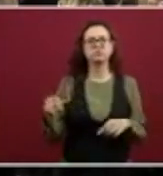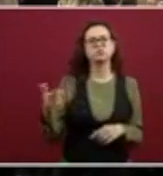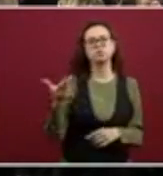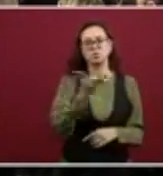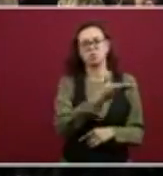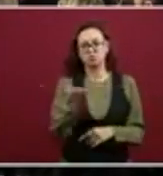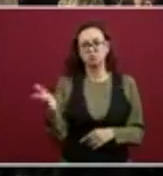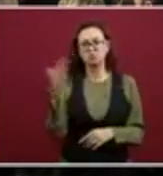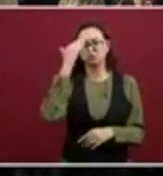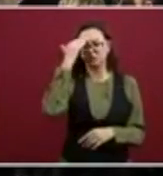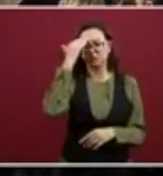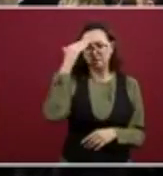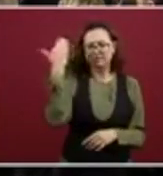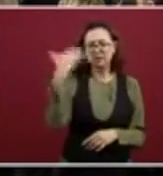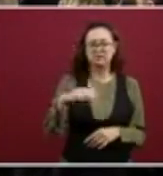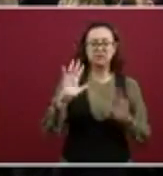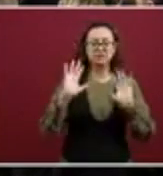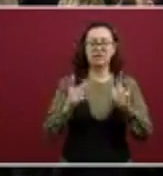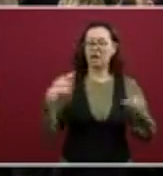la campaña de la declaración anual.